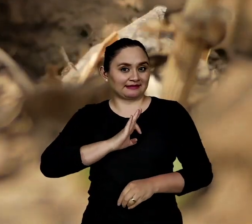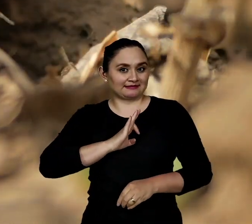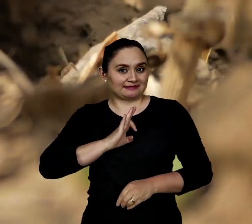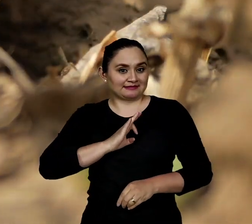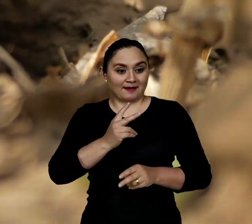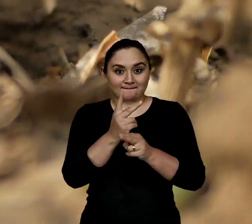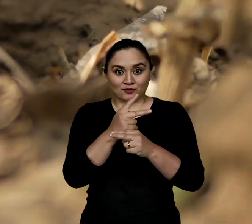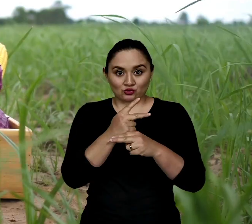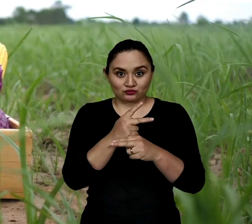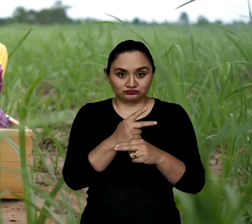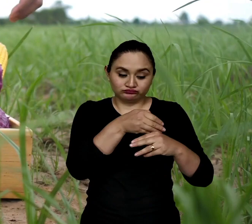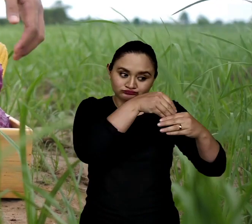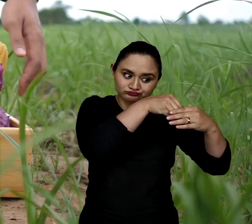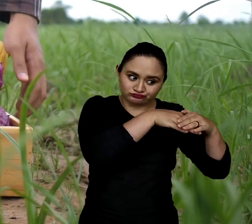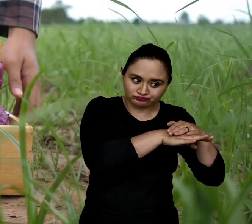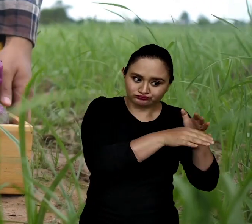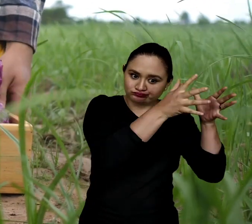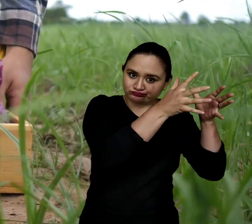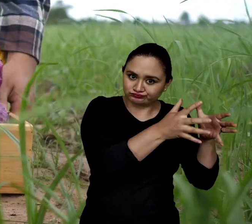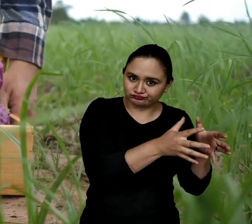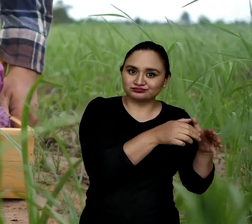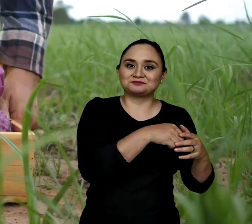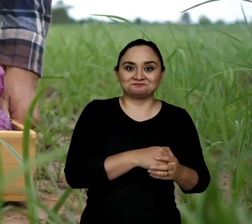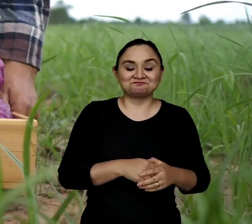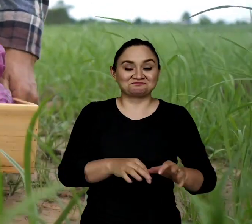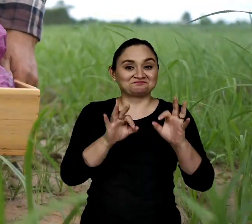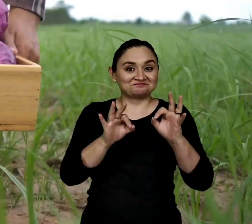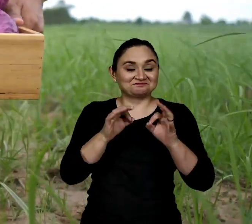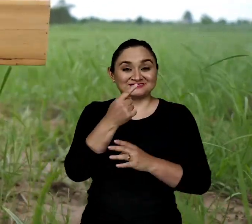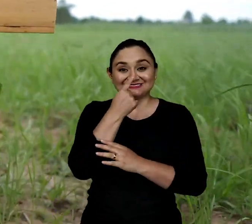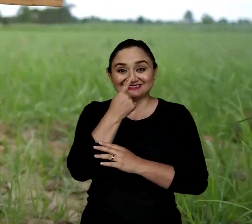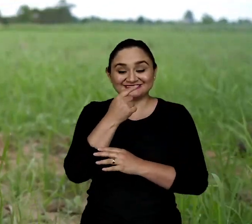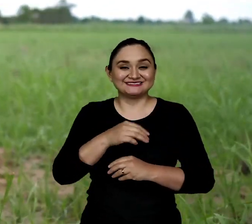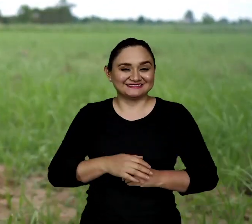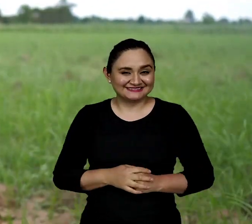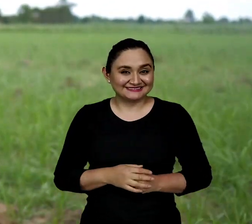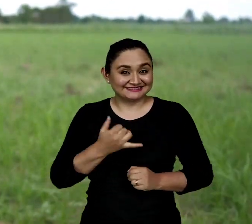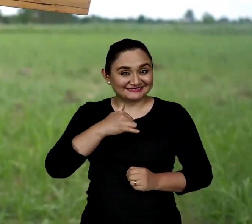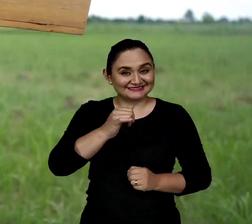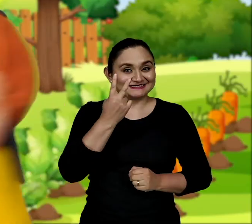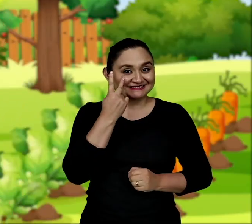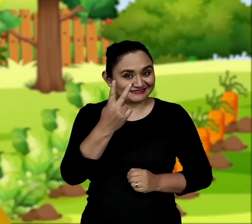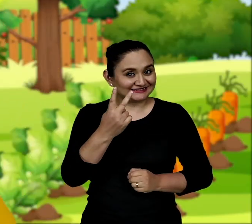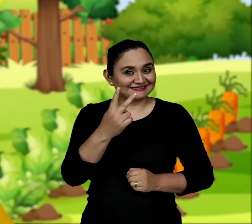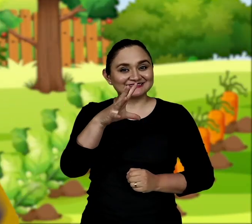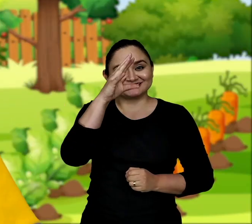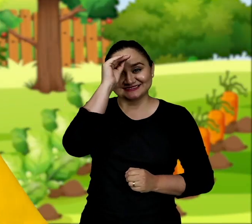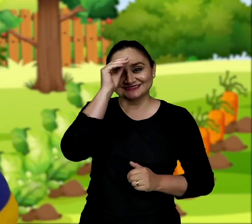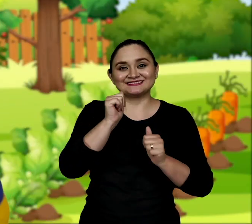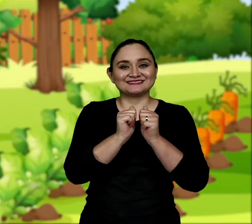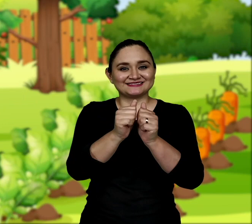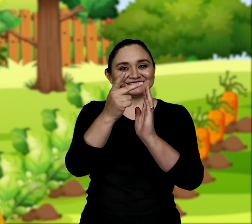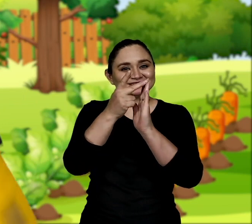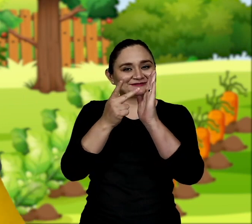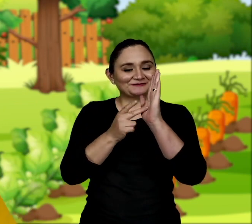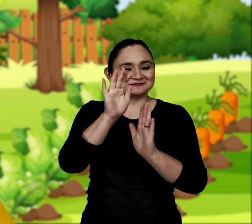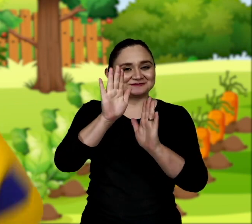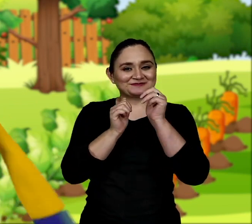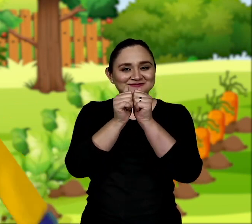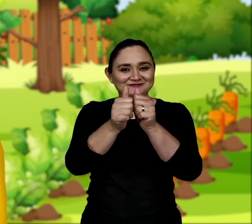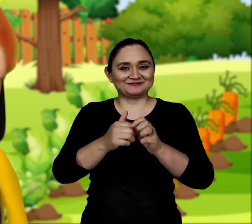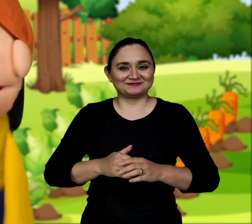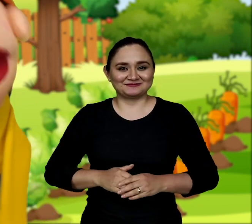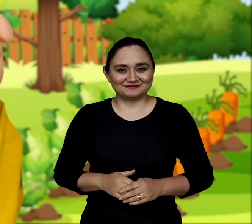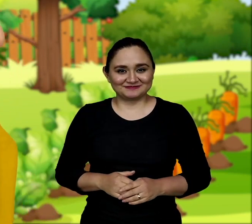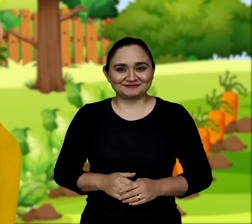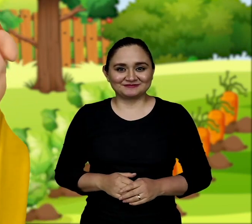súper interesante! Sigan viendo Aprendemos Juntos de Educa Contigo. Ay, yo no sé